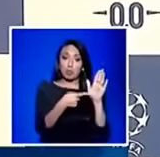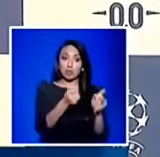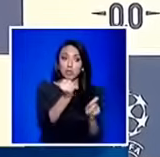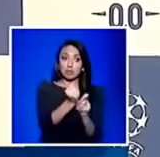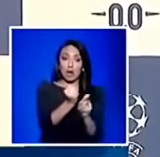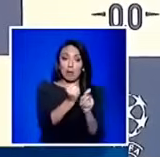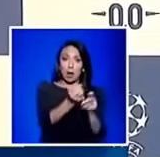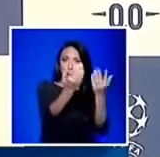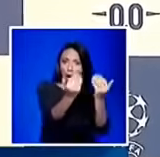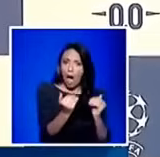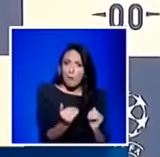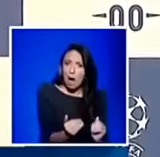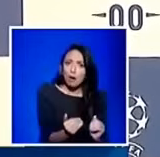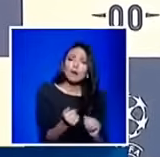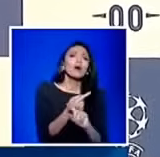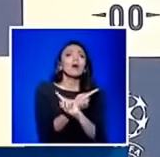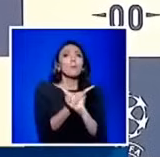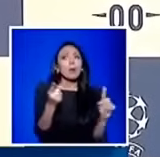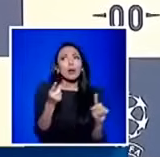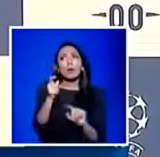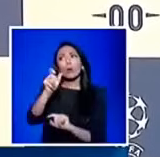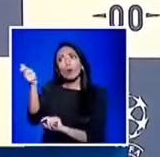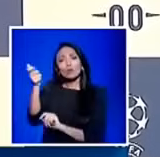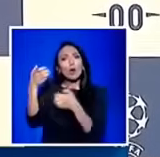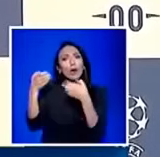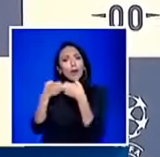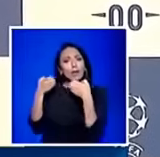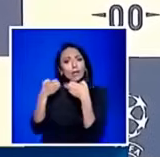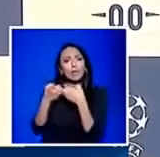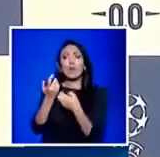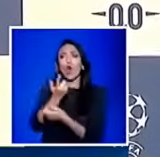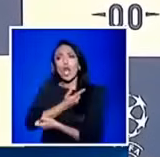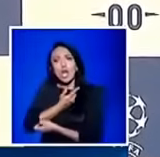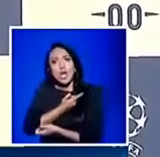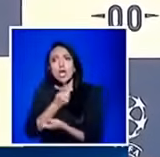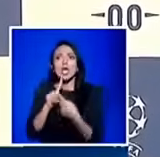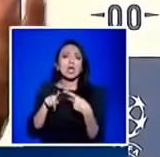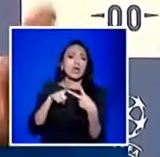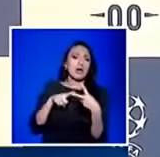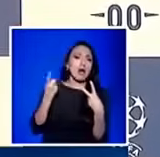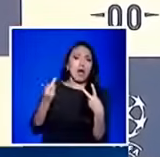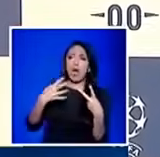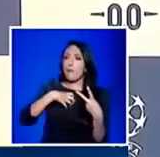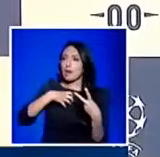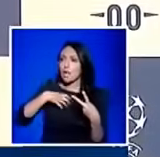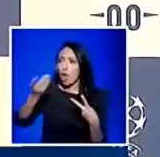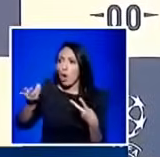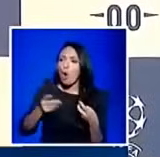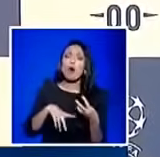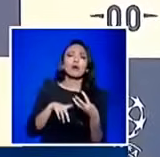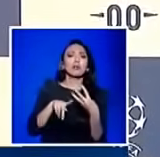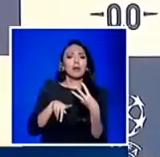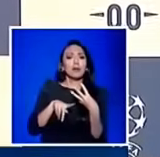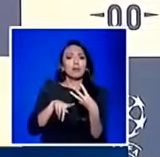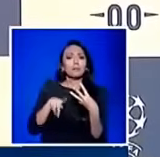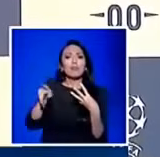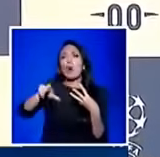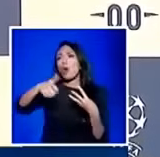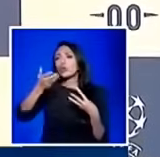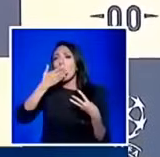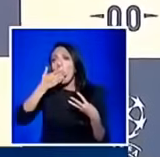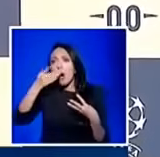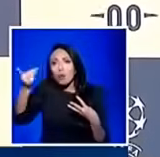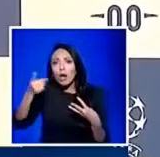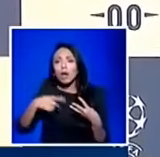pero los otros equipos tradicionales como Liga, como Barcelona, como